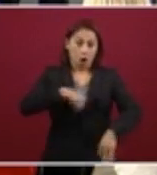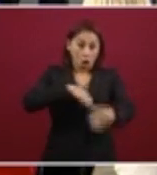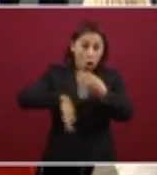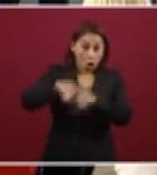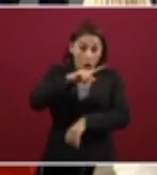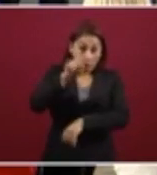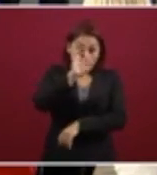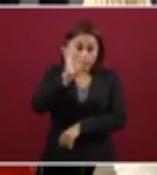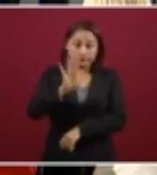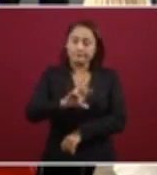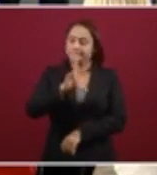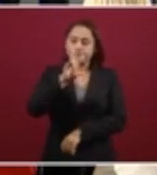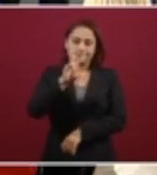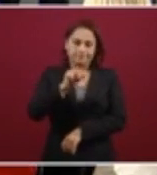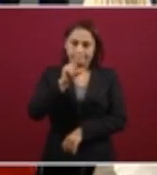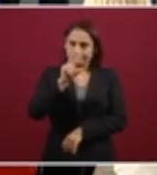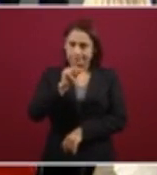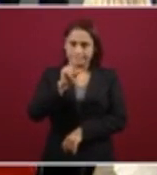son